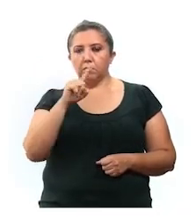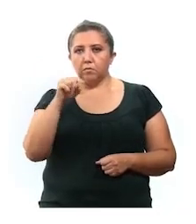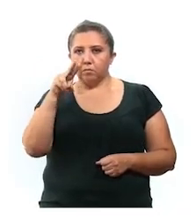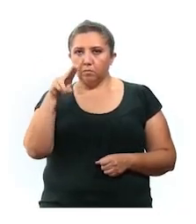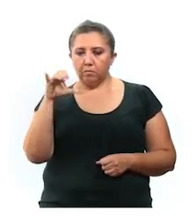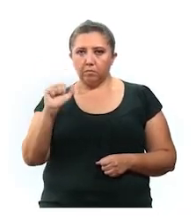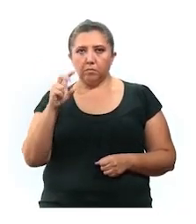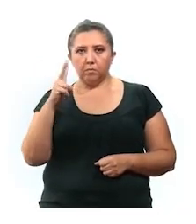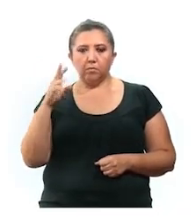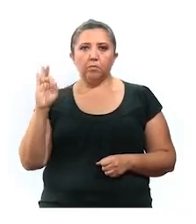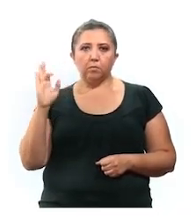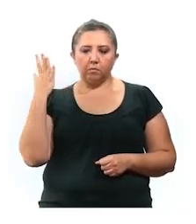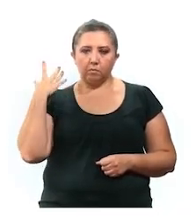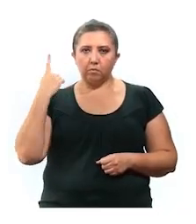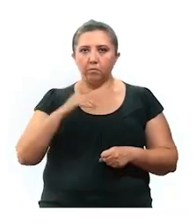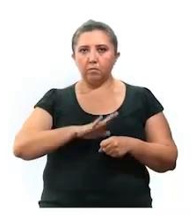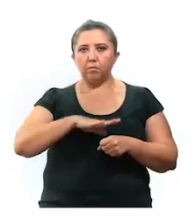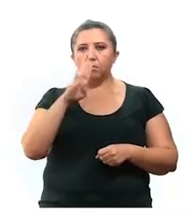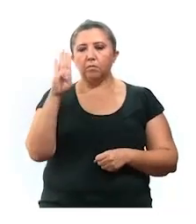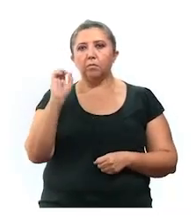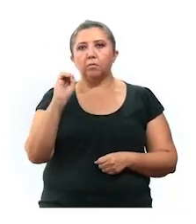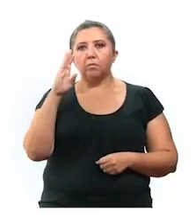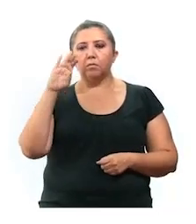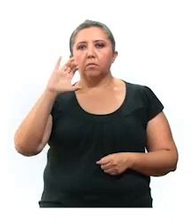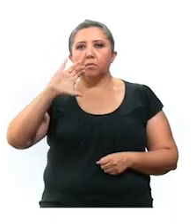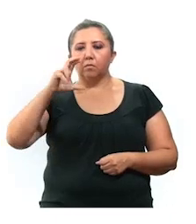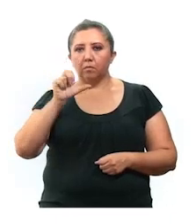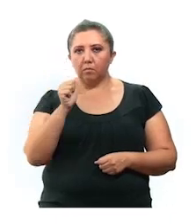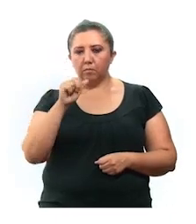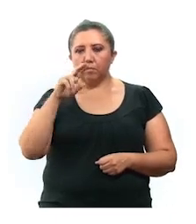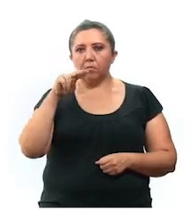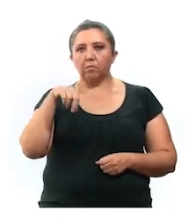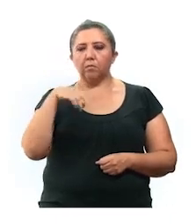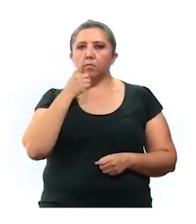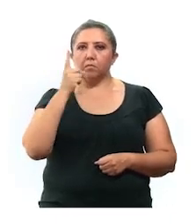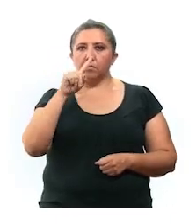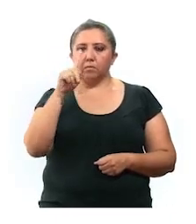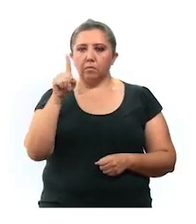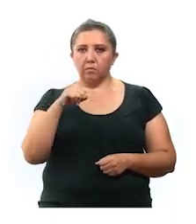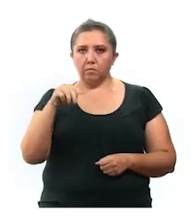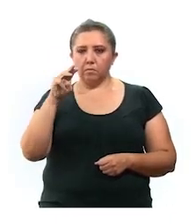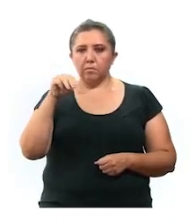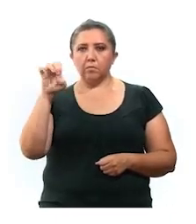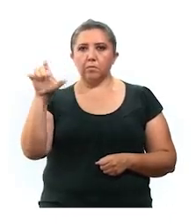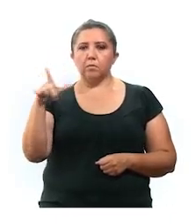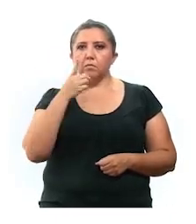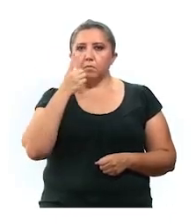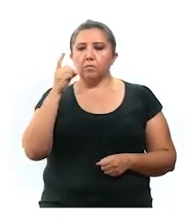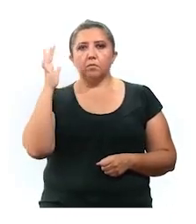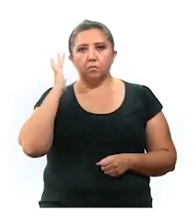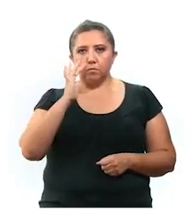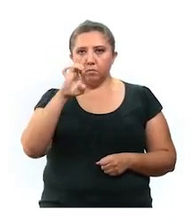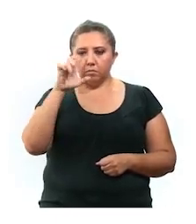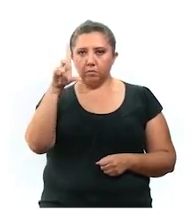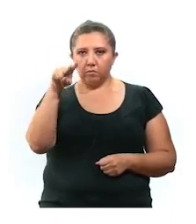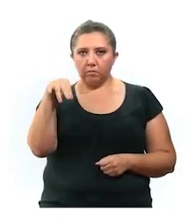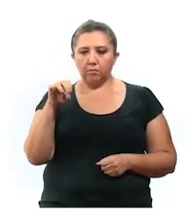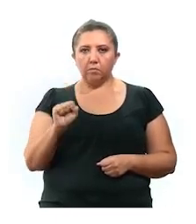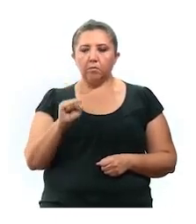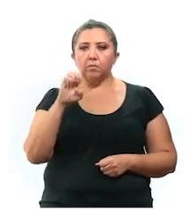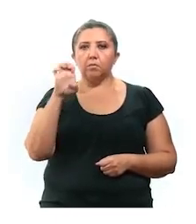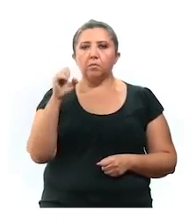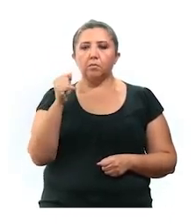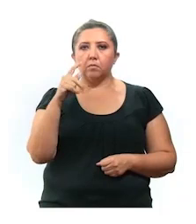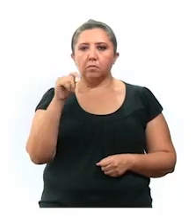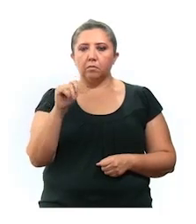Zucacap y 2 foráneos. 1 más en Bocobá, Cacalchén, Celestún, Chancom, Semul, Silam de Bravo, Santa Elena, Sellé,